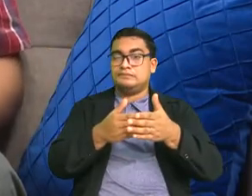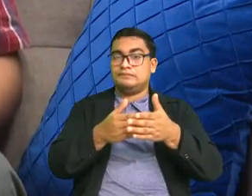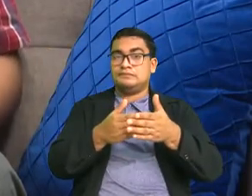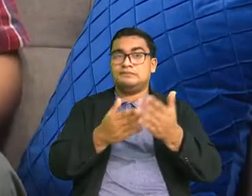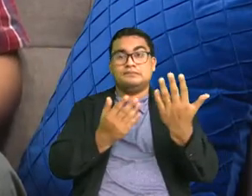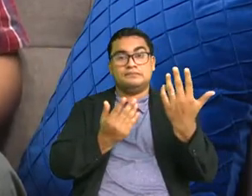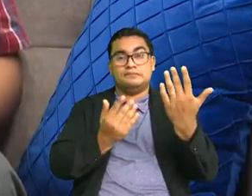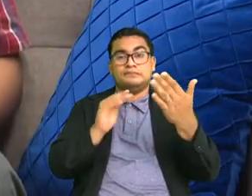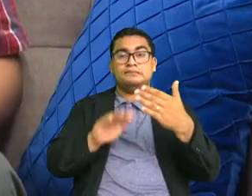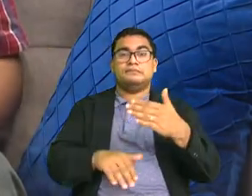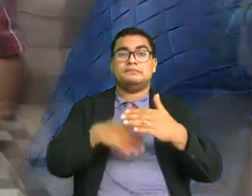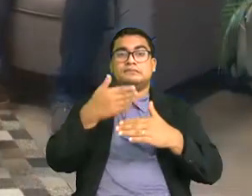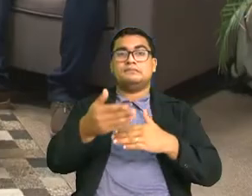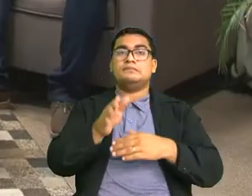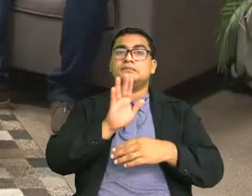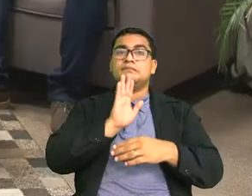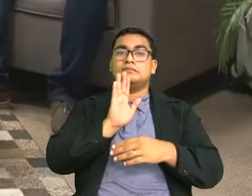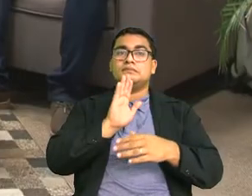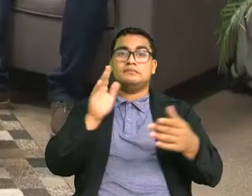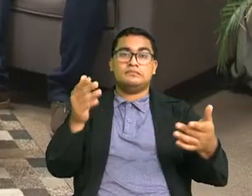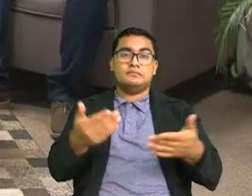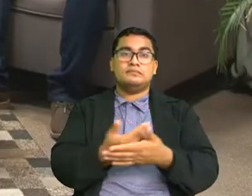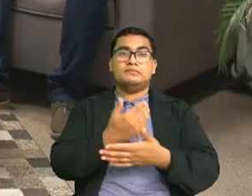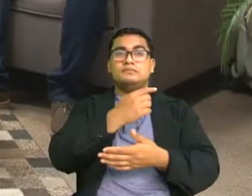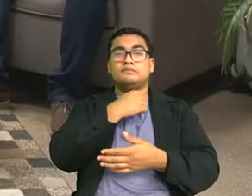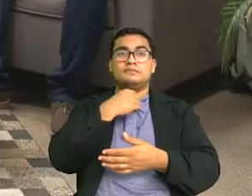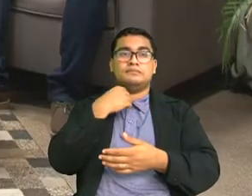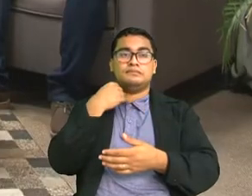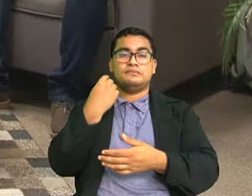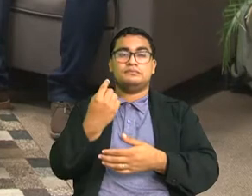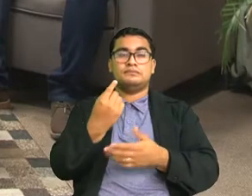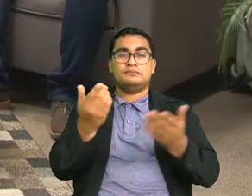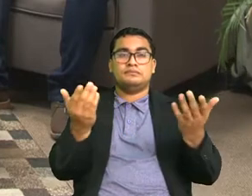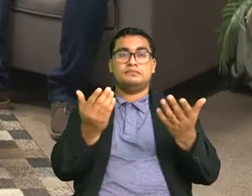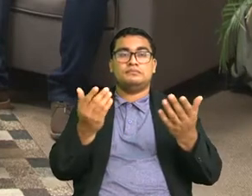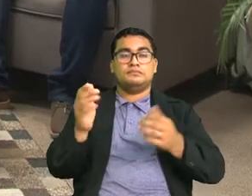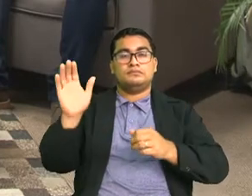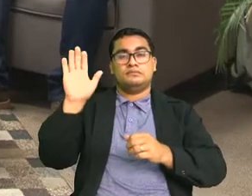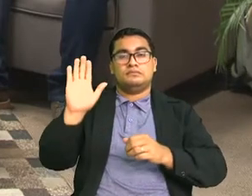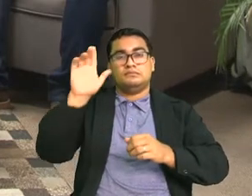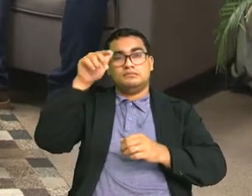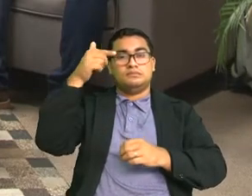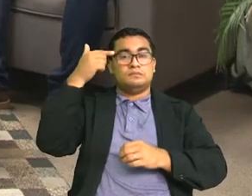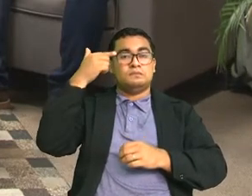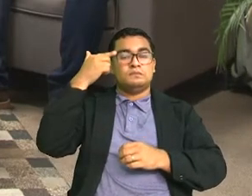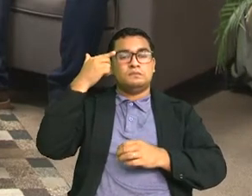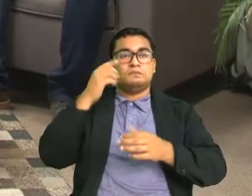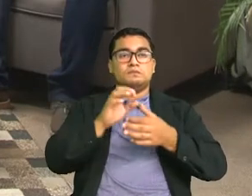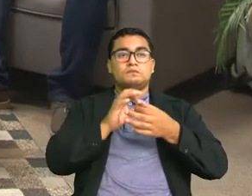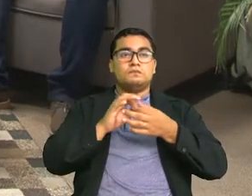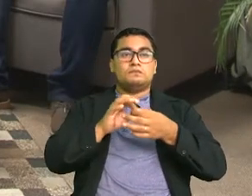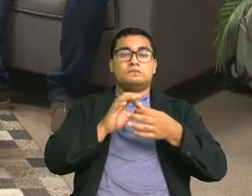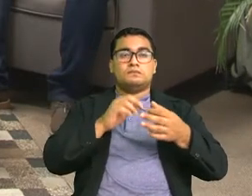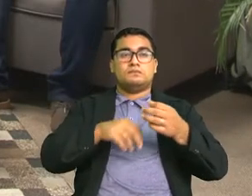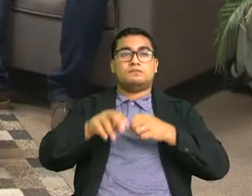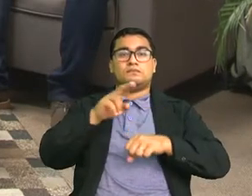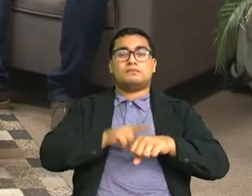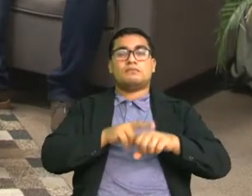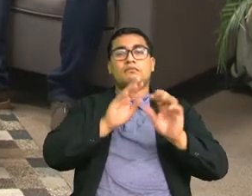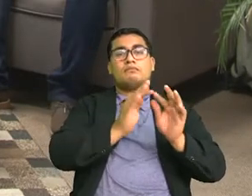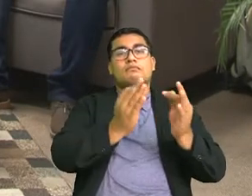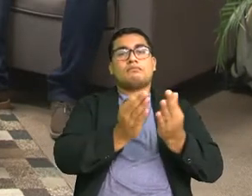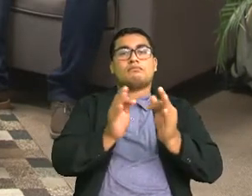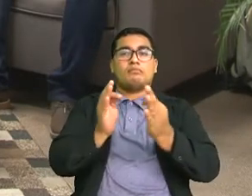pero al volver quisiera que habláramos de esas nuevas realidades a partir de ese compromiso del gobierno de reconciliación y unidad nacional con la familia